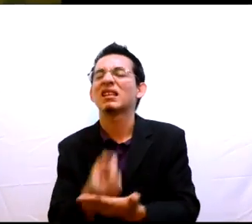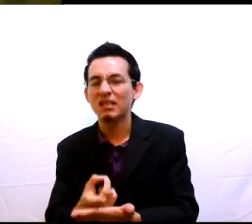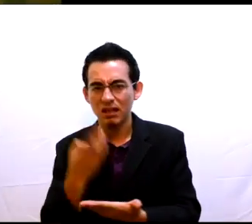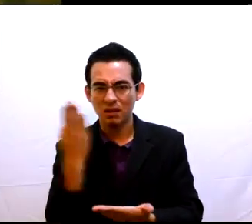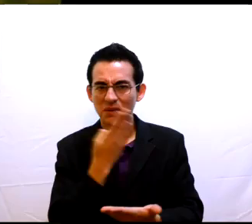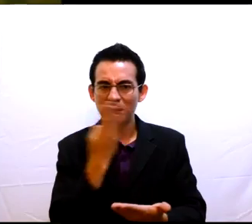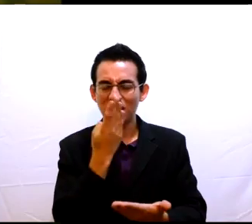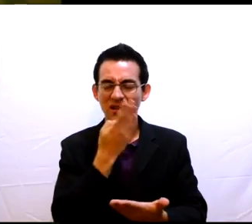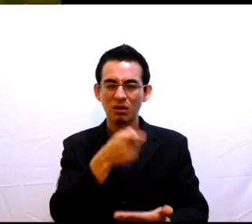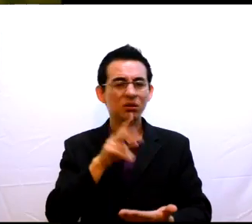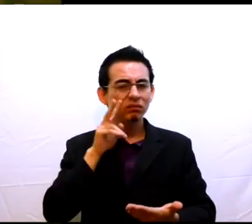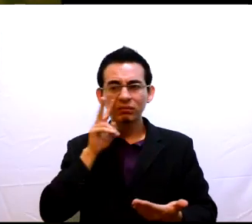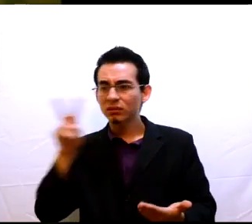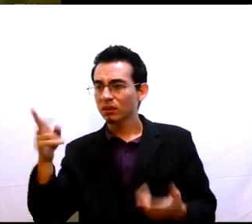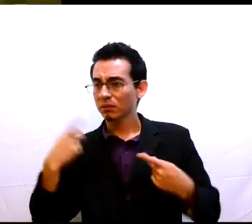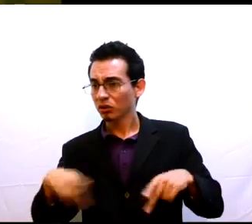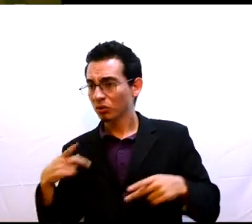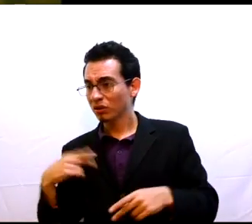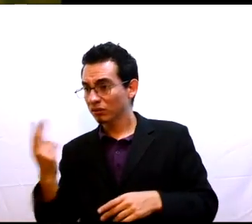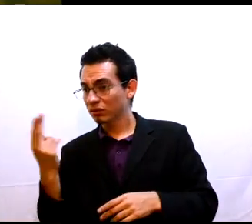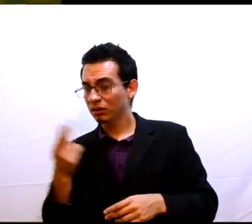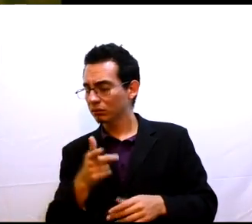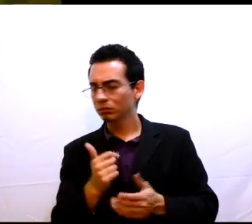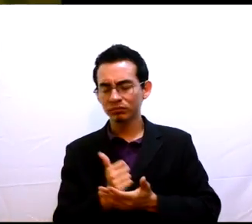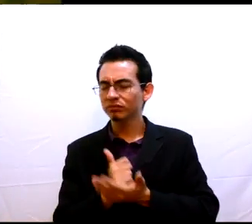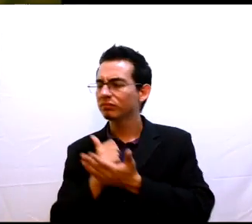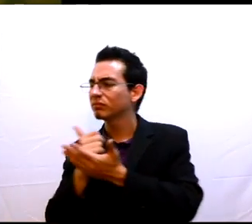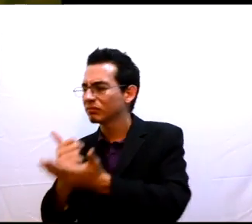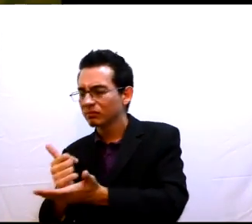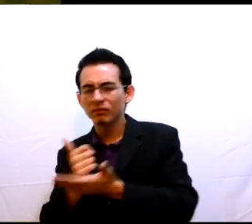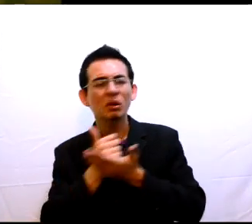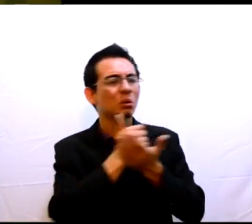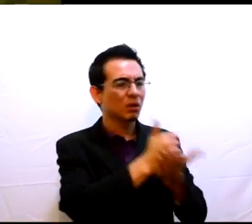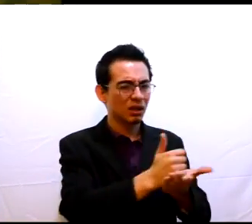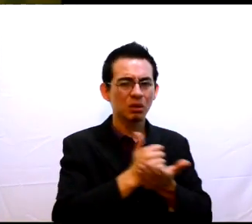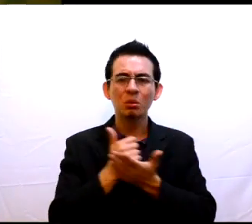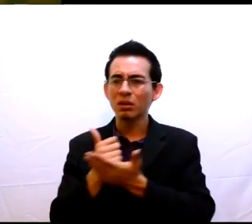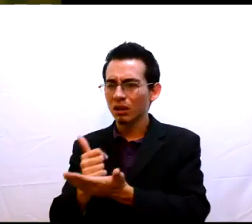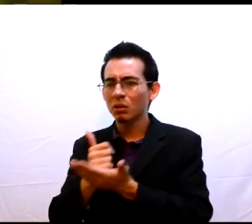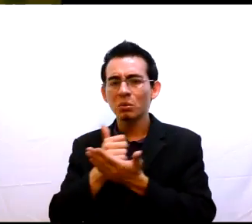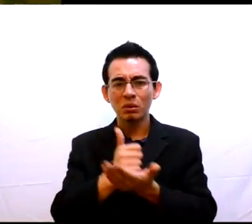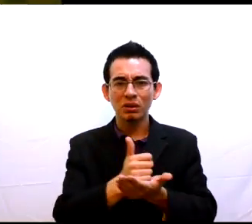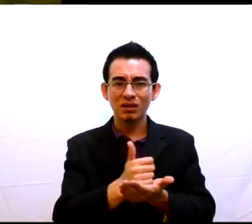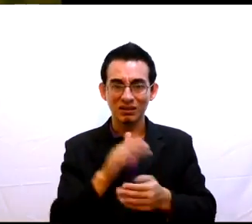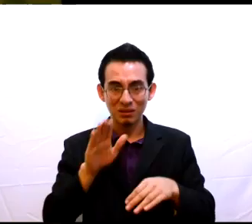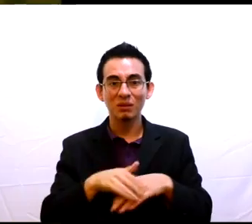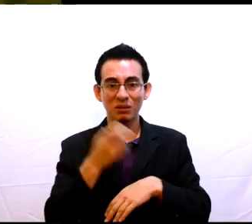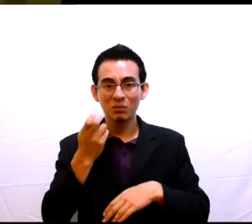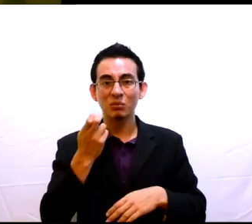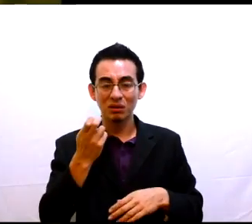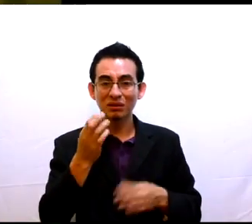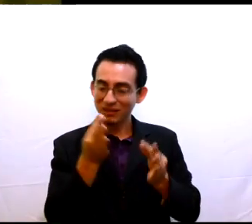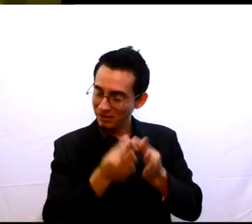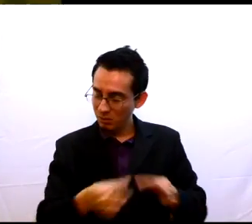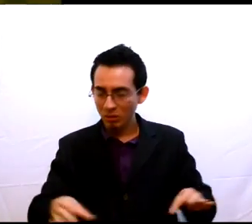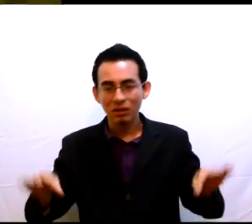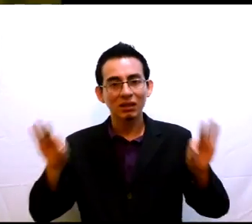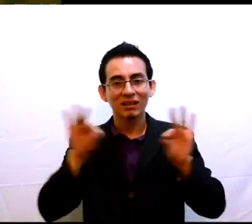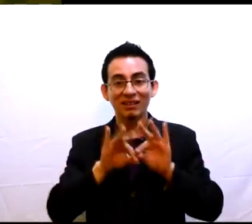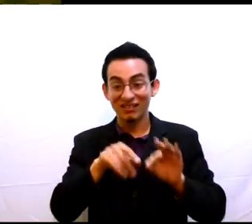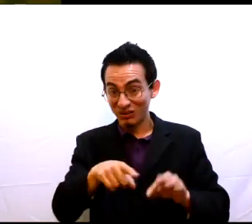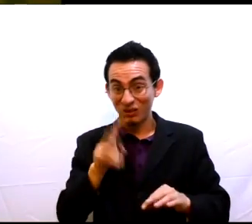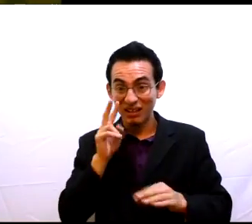cuando ves un pobre con necesidad entonces tienes tu mano y le compartes entonces tú estarás